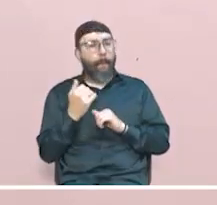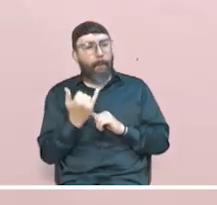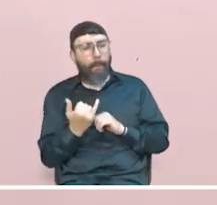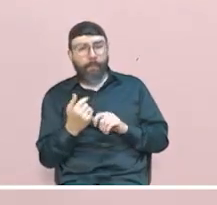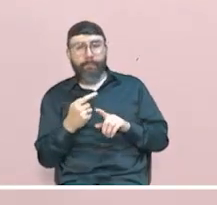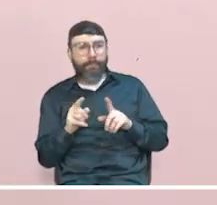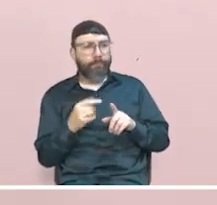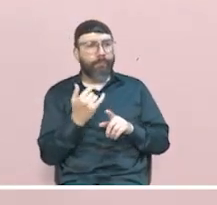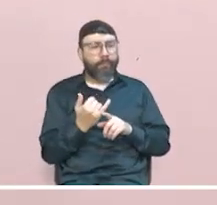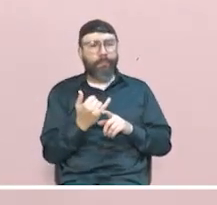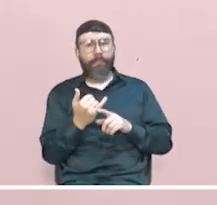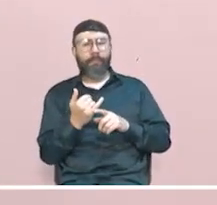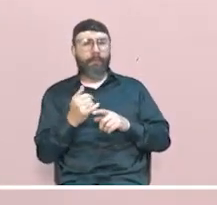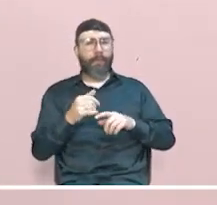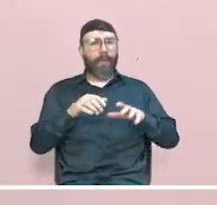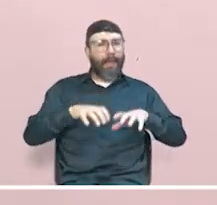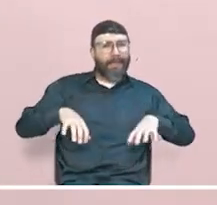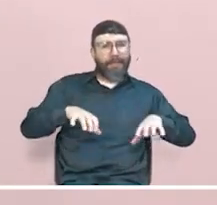una serie de actividades